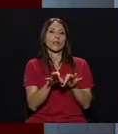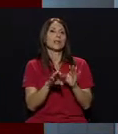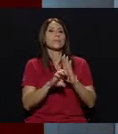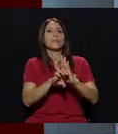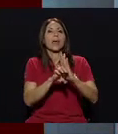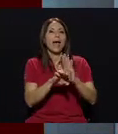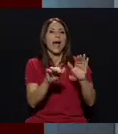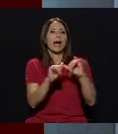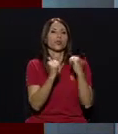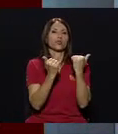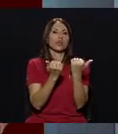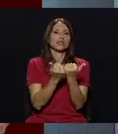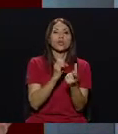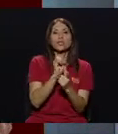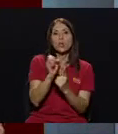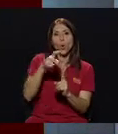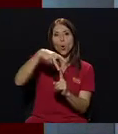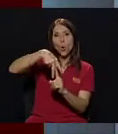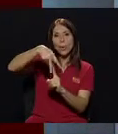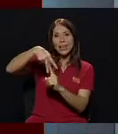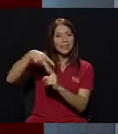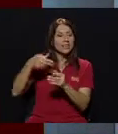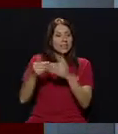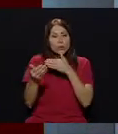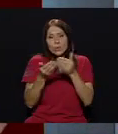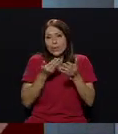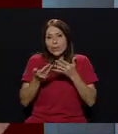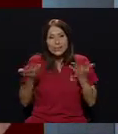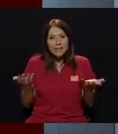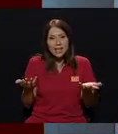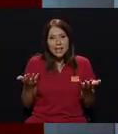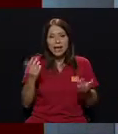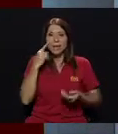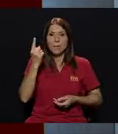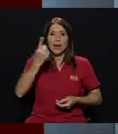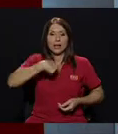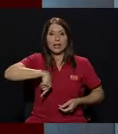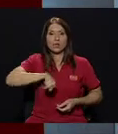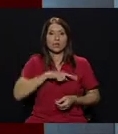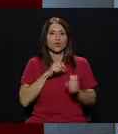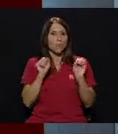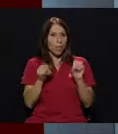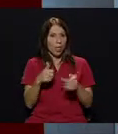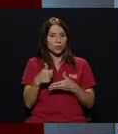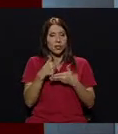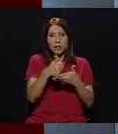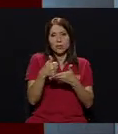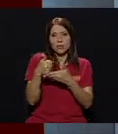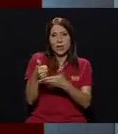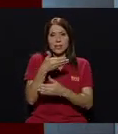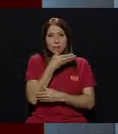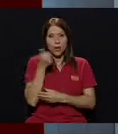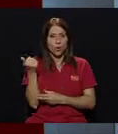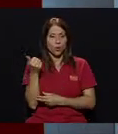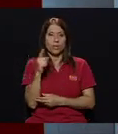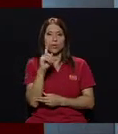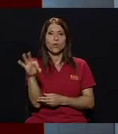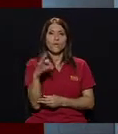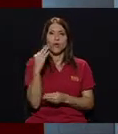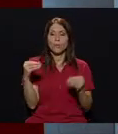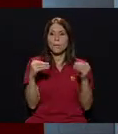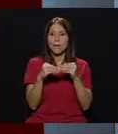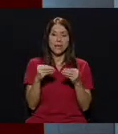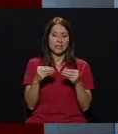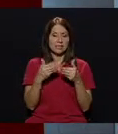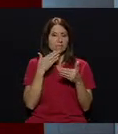organizan, digamos, en asociaciones o cooperativas, lo que sea, digamos, para nosotros poder ayudarles